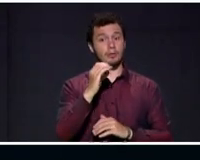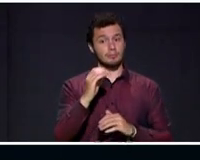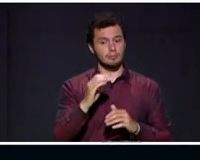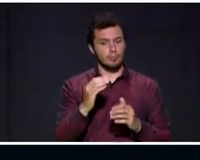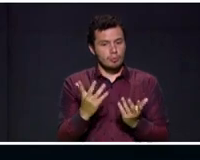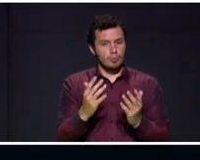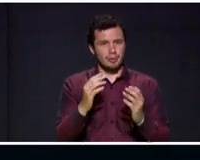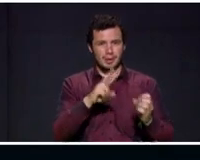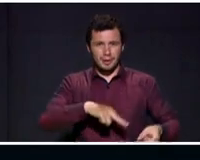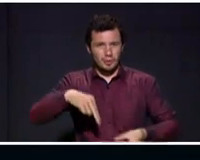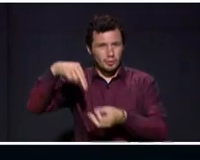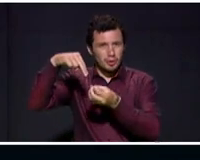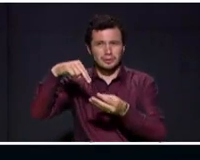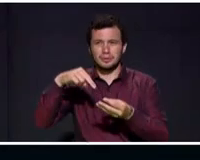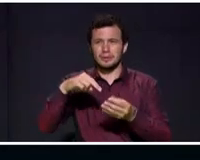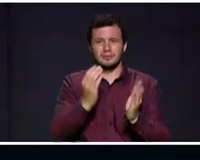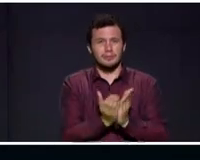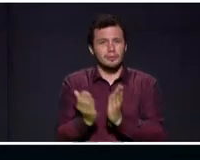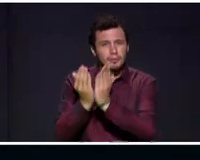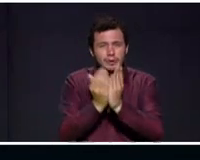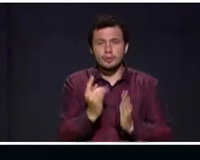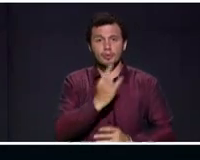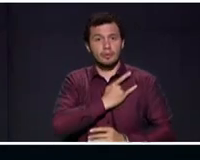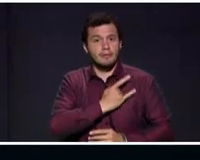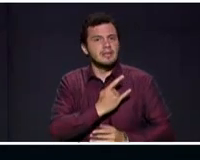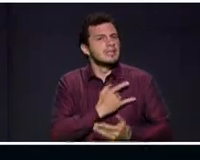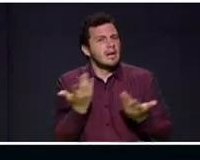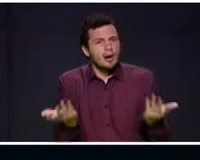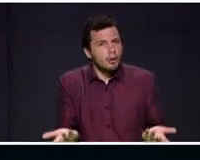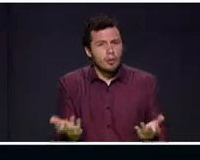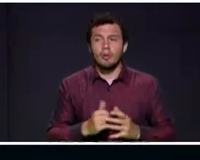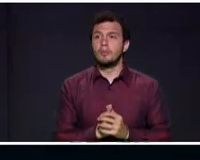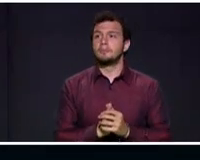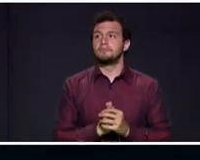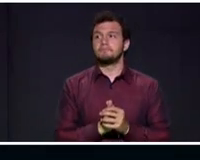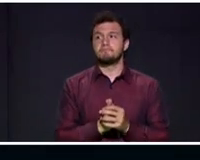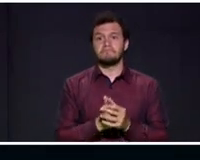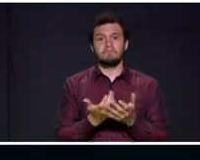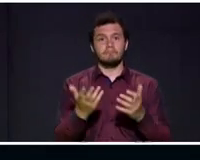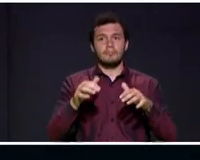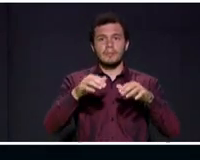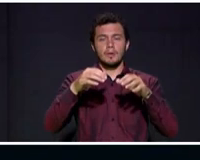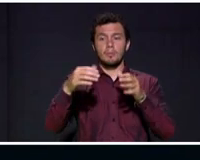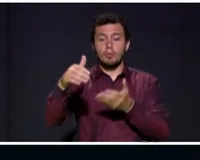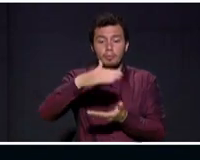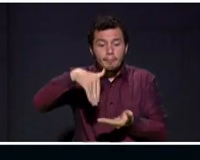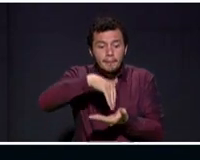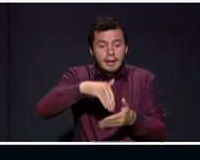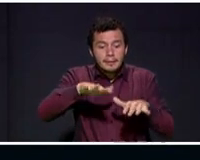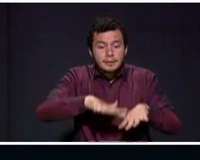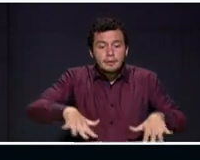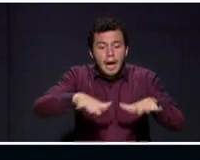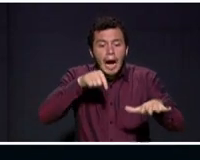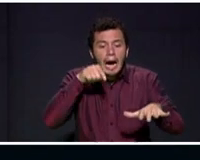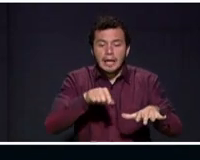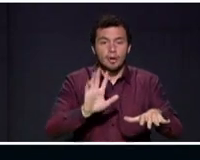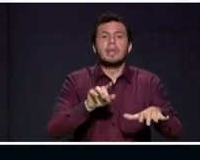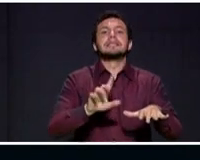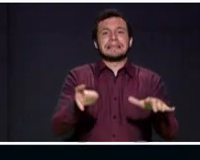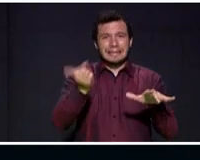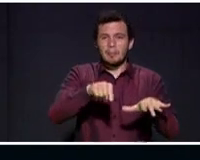superior es conectar las escuelas rurales e internet acuerda el número que le daba ahorita tres mil 921 escuelas rurales